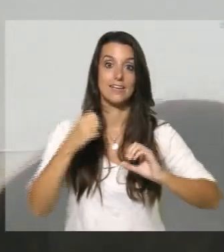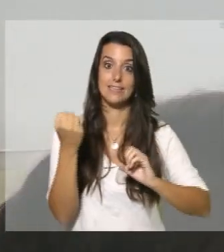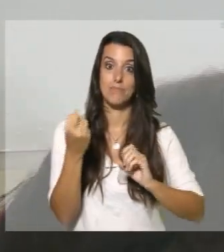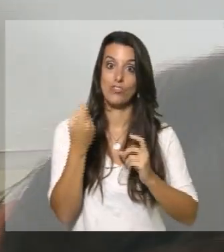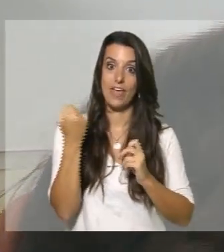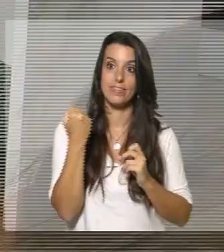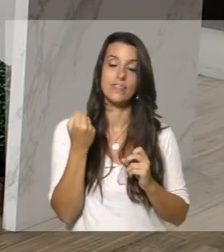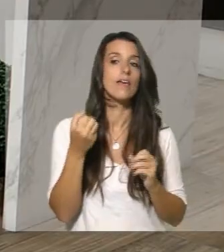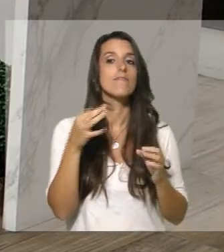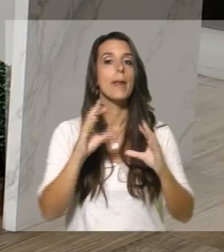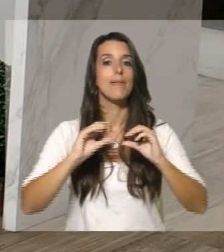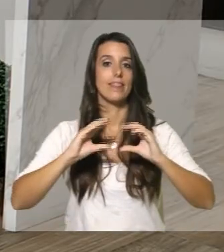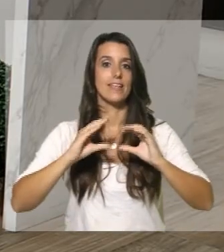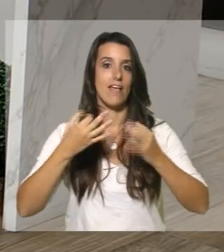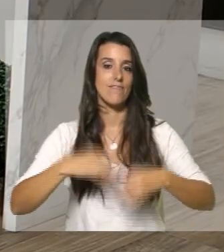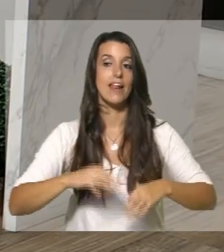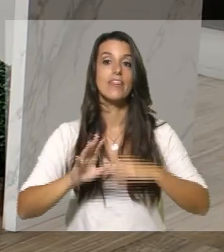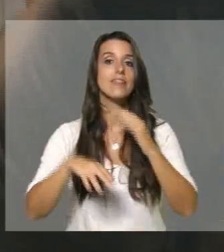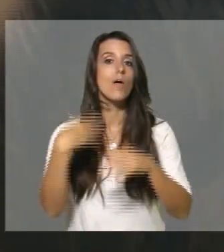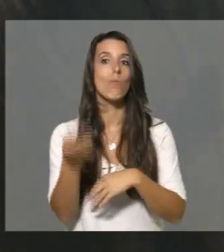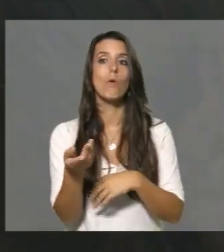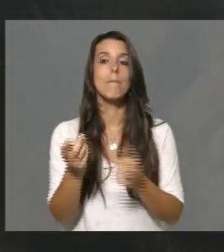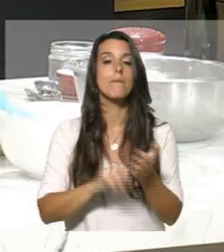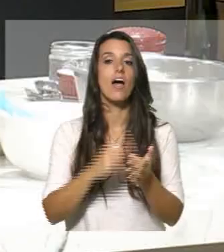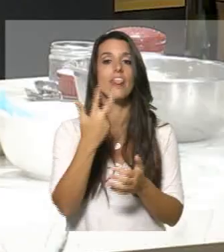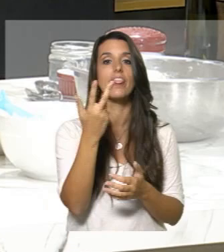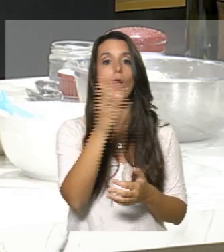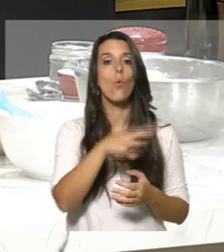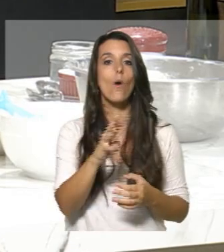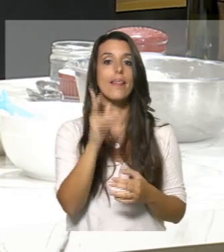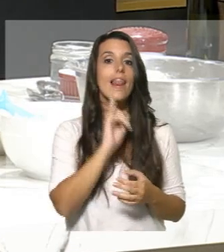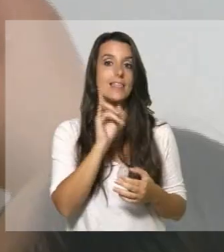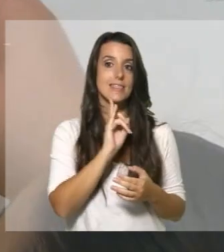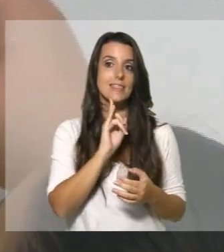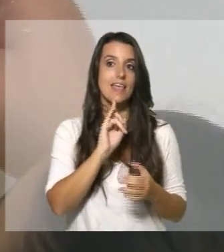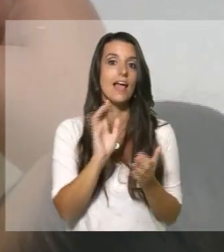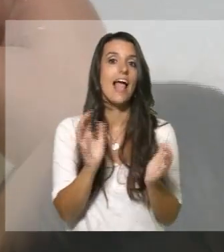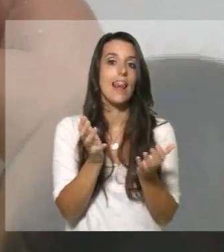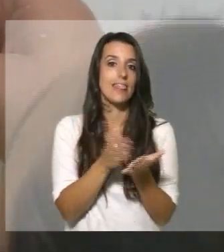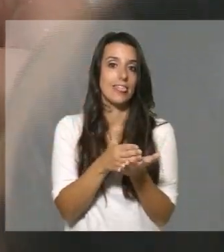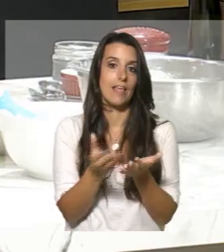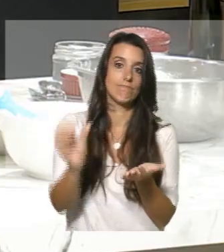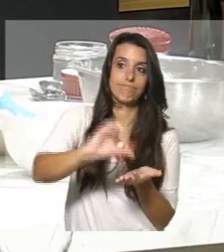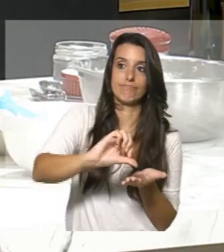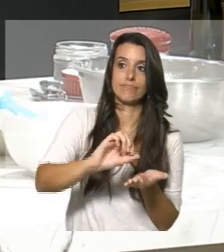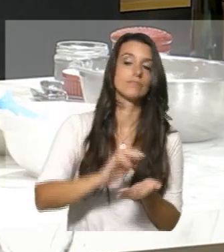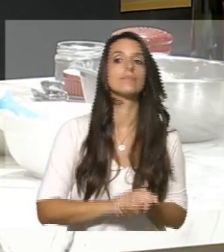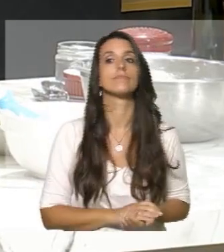ambiente. ¿Sí? Bien blanda. Después le vamos a poner 3/4 tazas de leche, calentita.